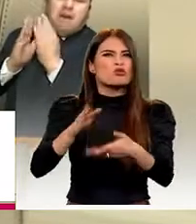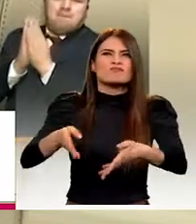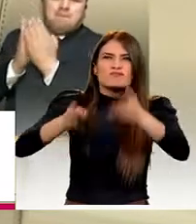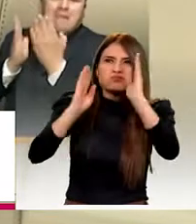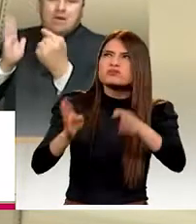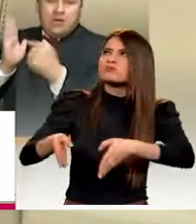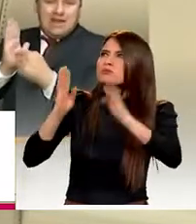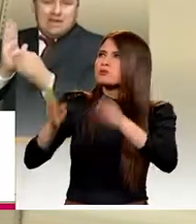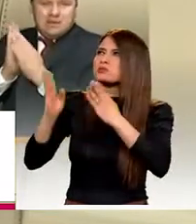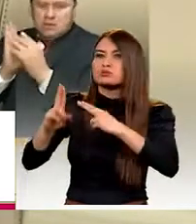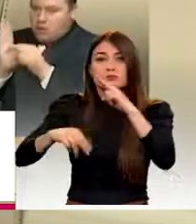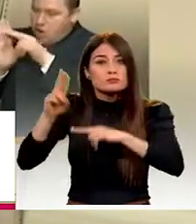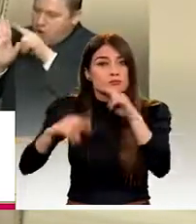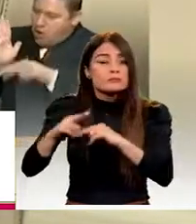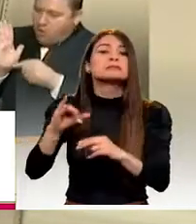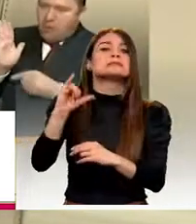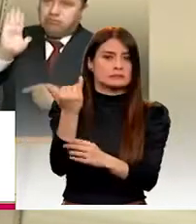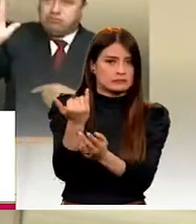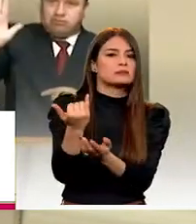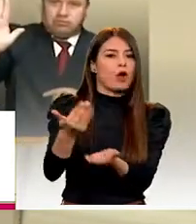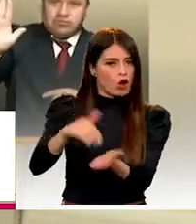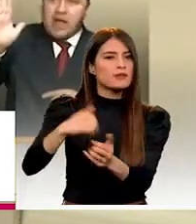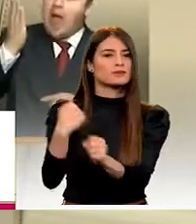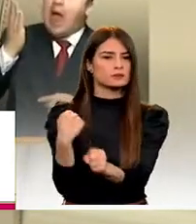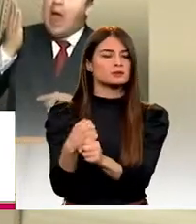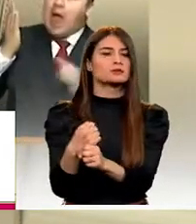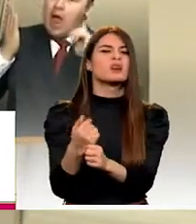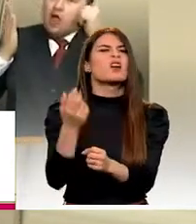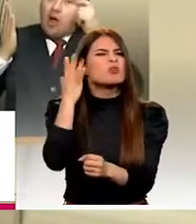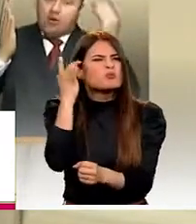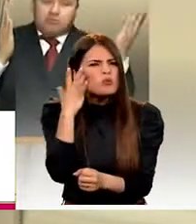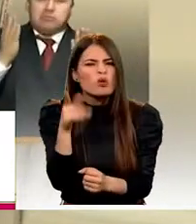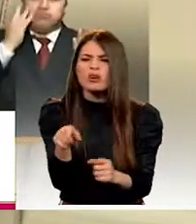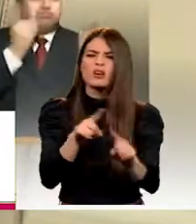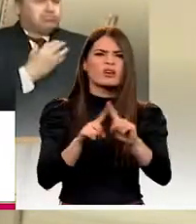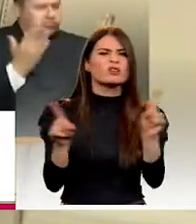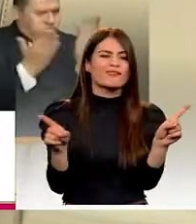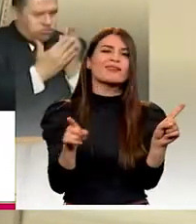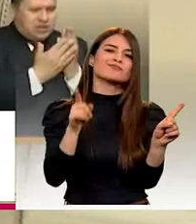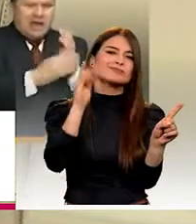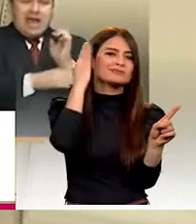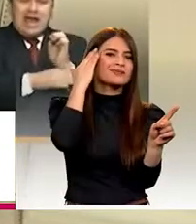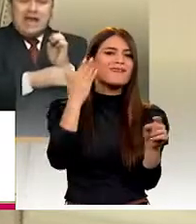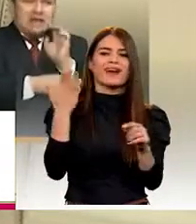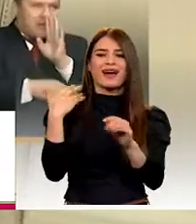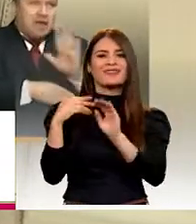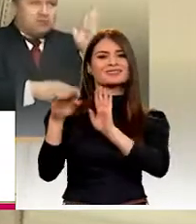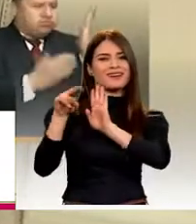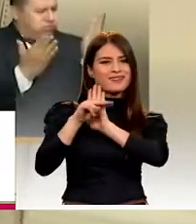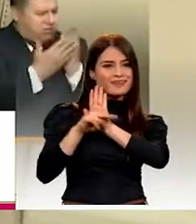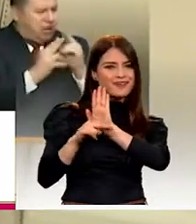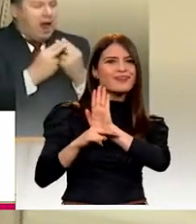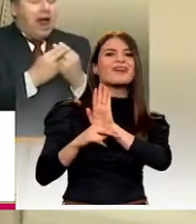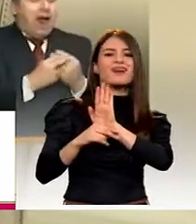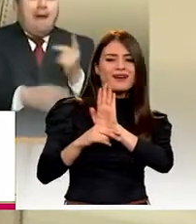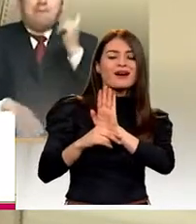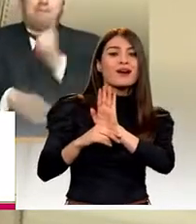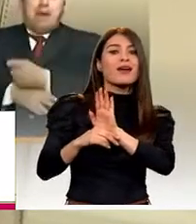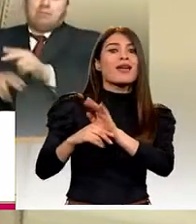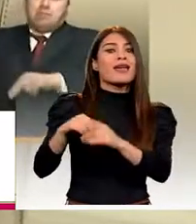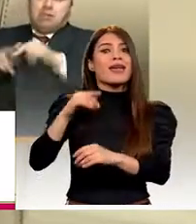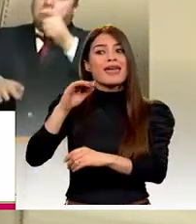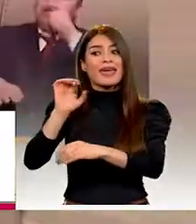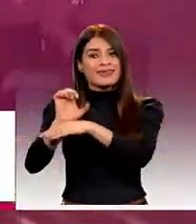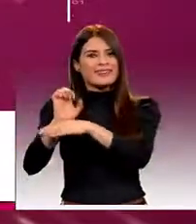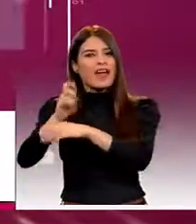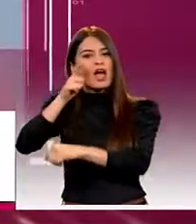de implementación de los protocolos que recibimos en el Gobierno Nacional, que recibimos en las entidades territoriales y que nos permite hacer la vigilancia